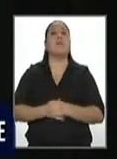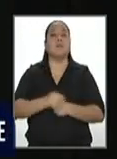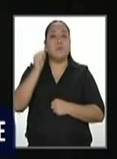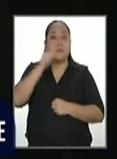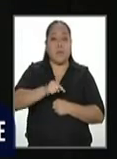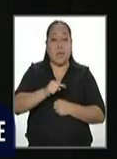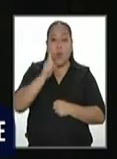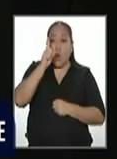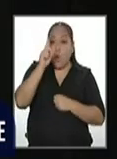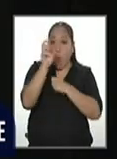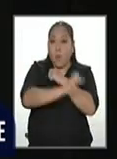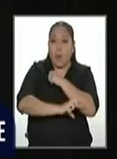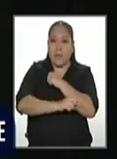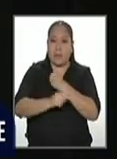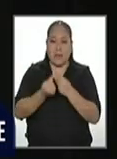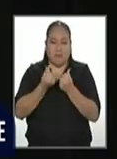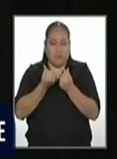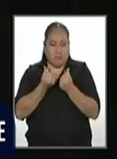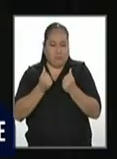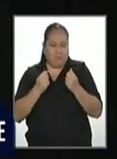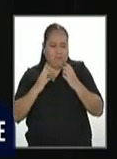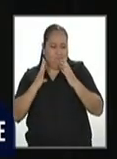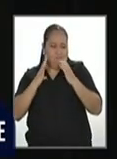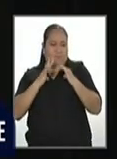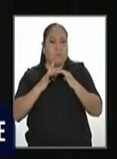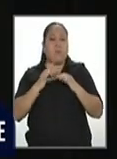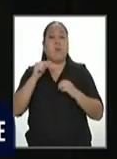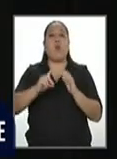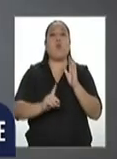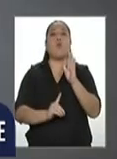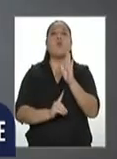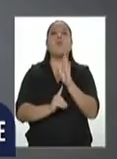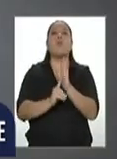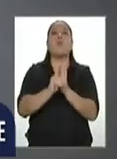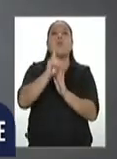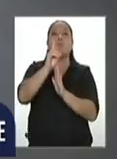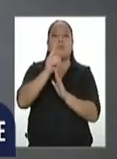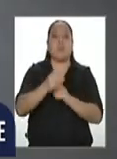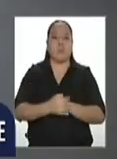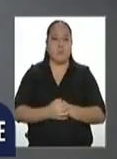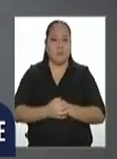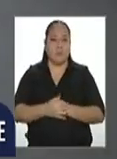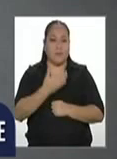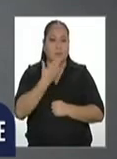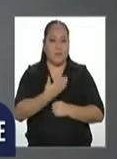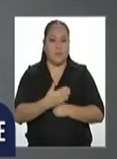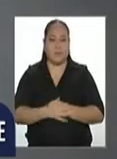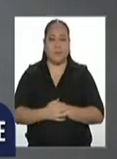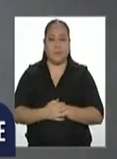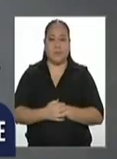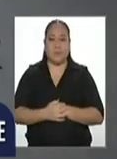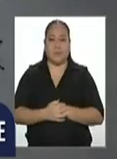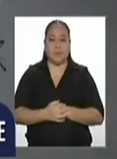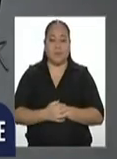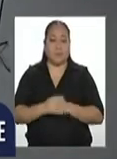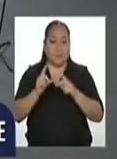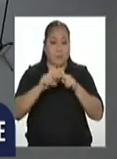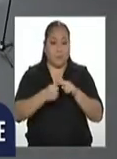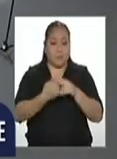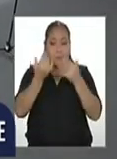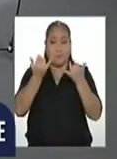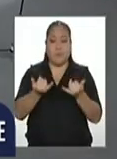uno de los países más ricos del mundo, con un desarrollo. Gracias. Empezaremos